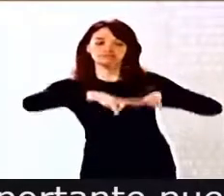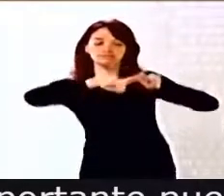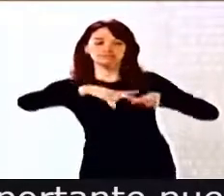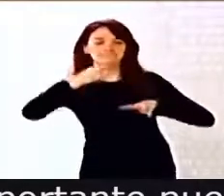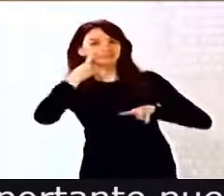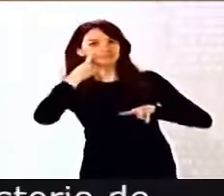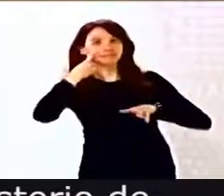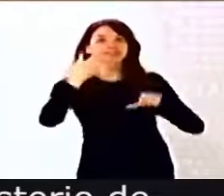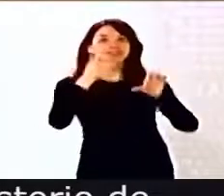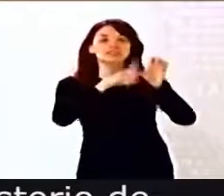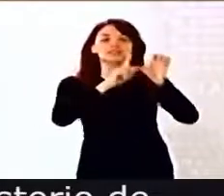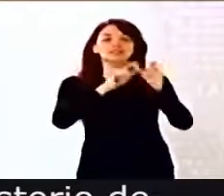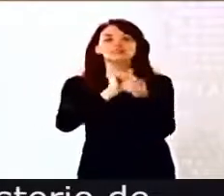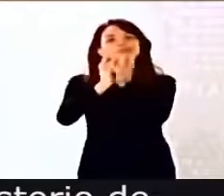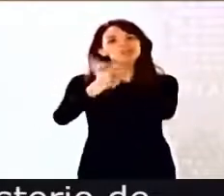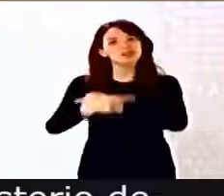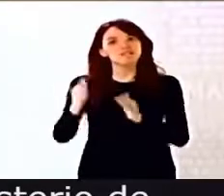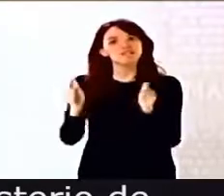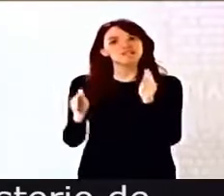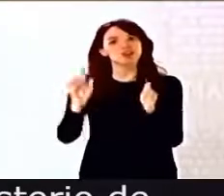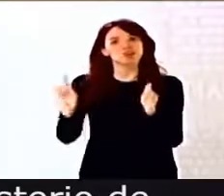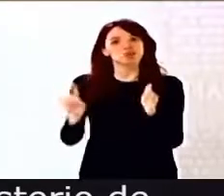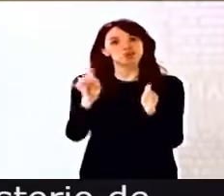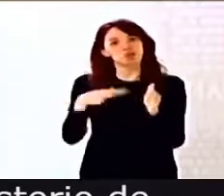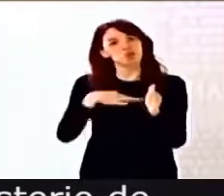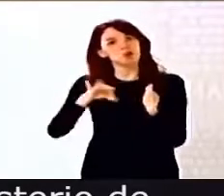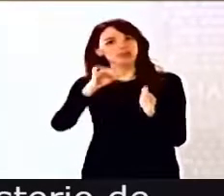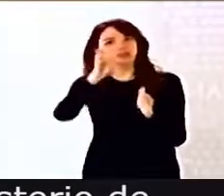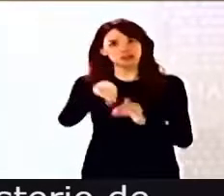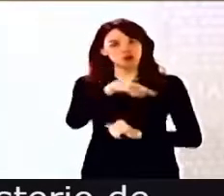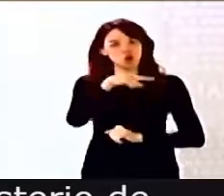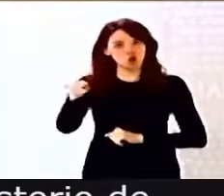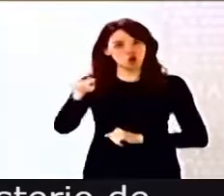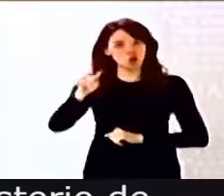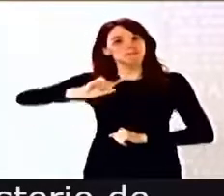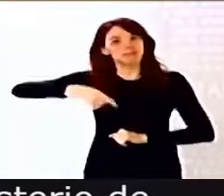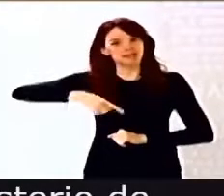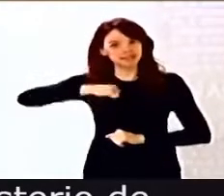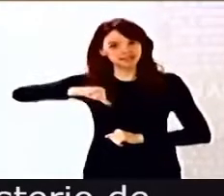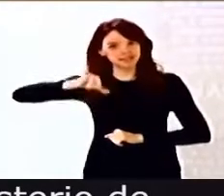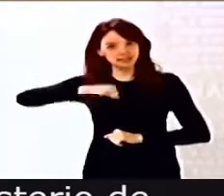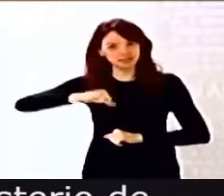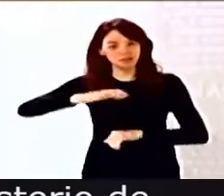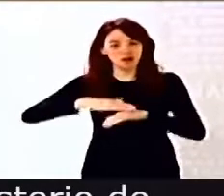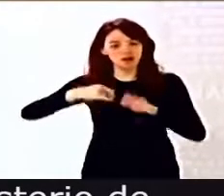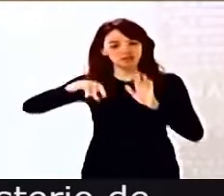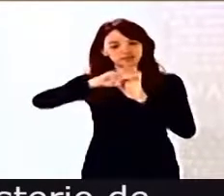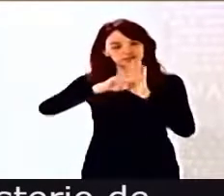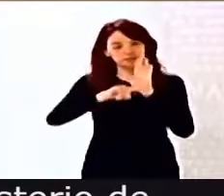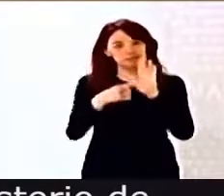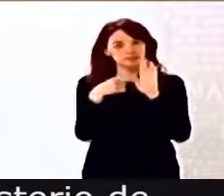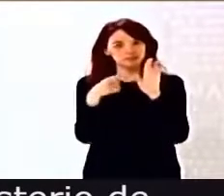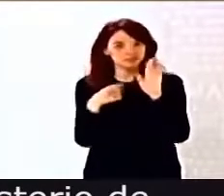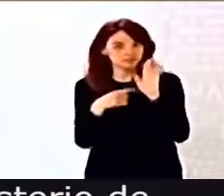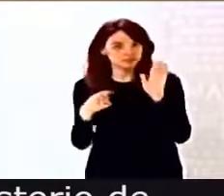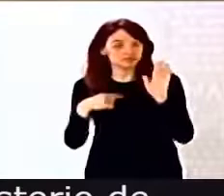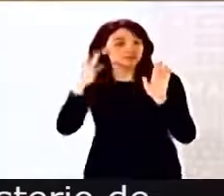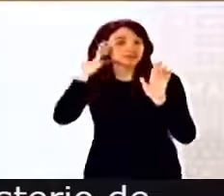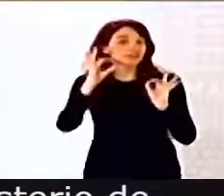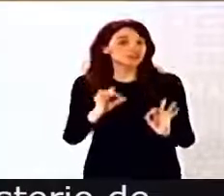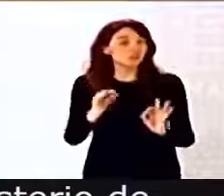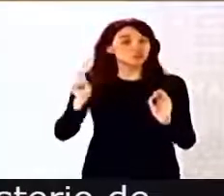poder afrontar las siguientes fases de transición o la siguiente fase de desescalada. Creo que nuestros profesionales